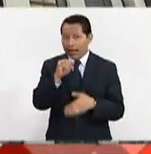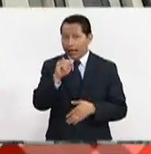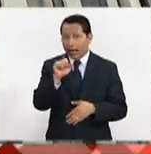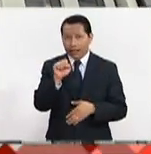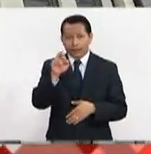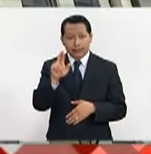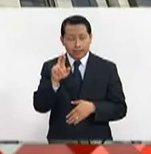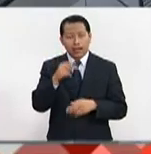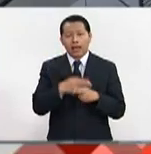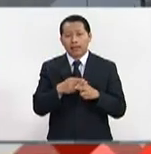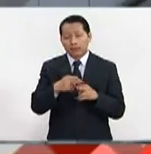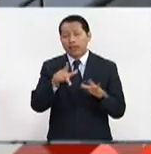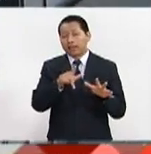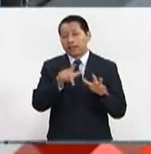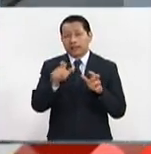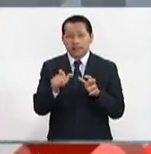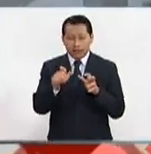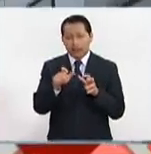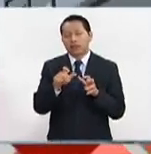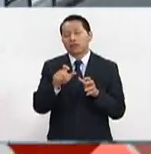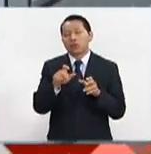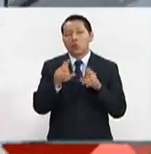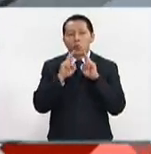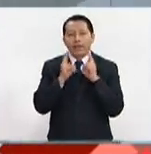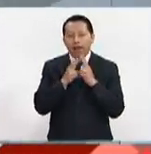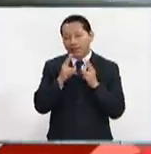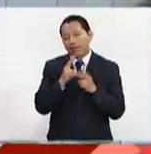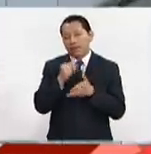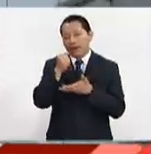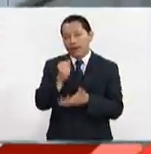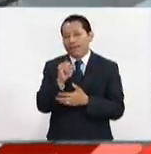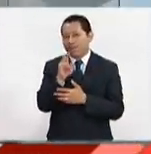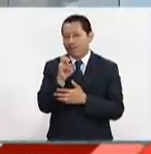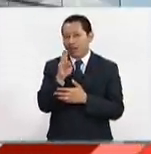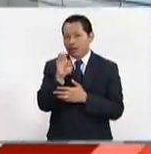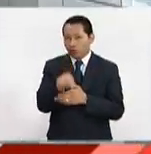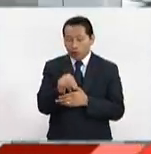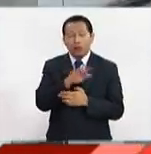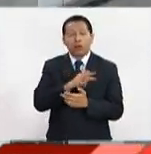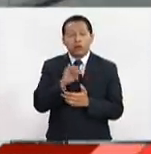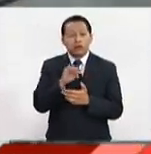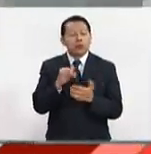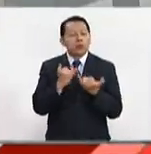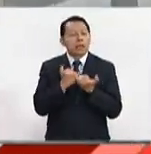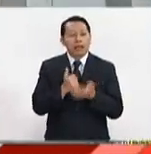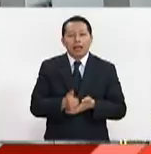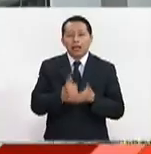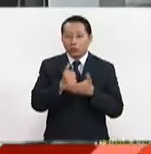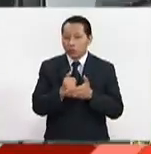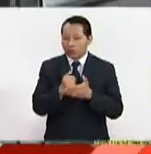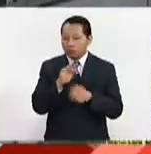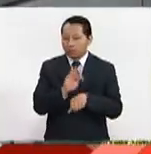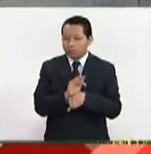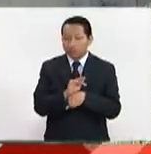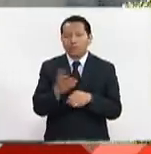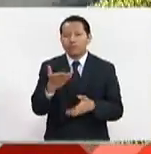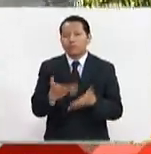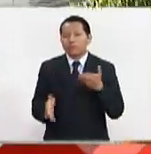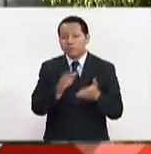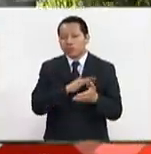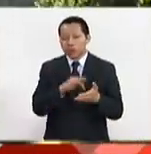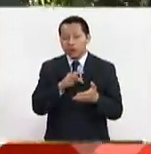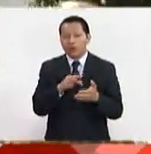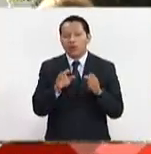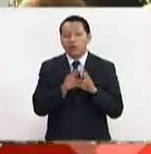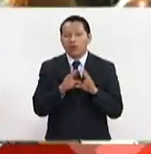hasta por 700,000 unidades de inversión. Esto también va a ayudar a las personas que encuentran en este caso. Ahora, para la recuperación